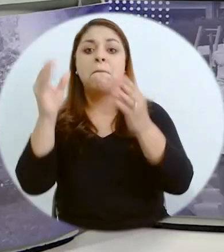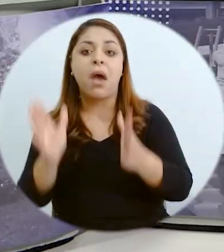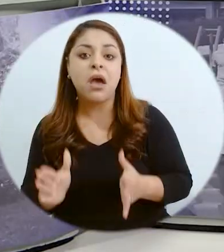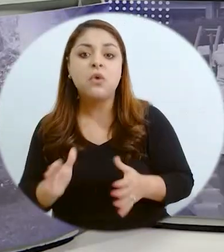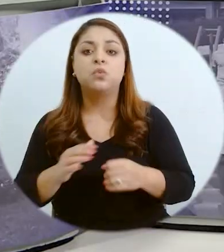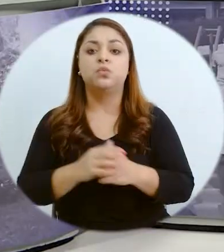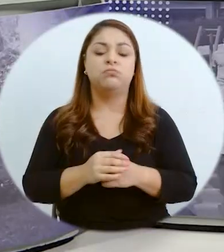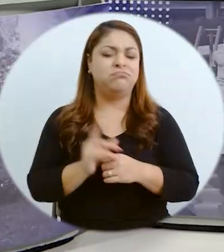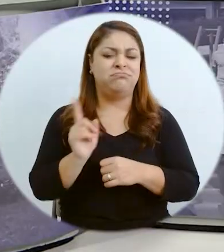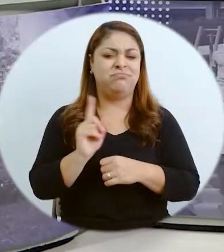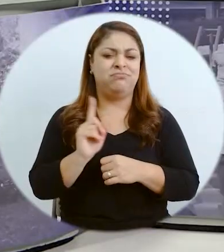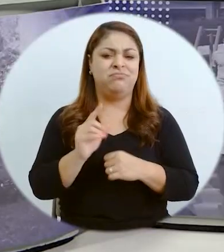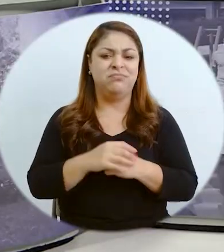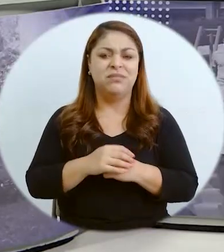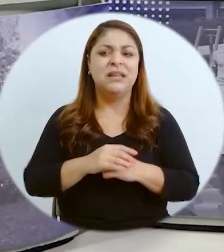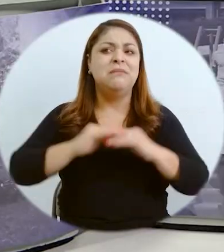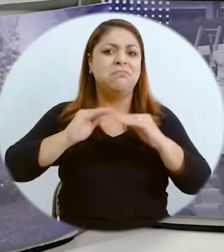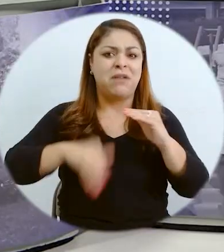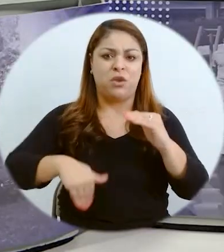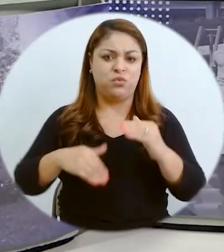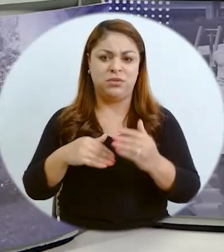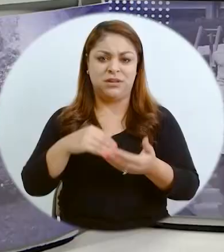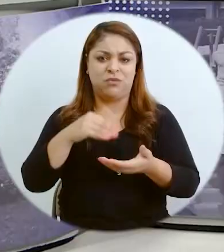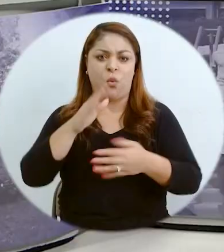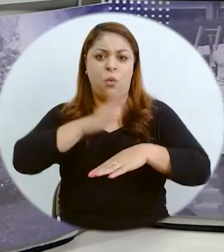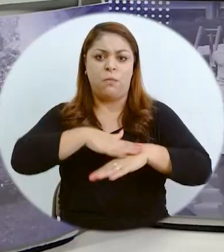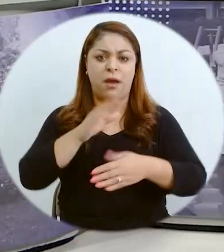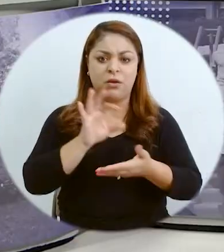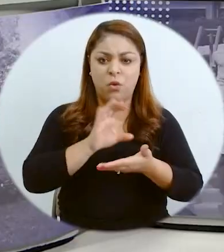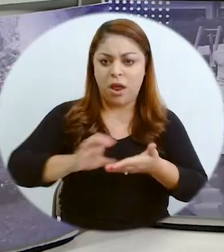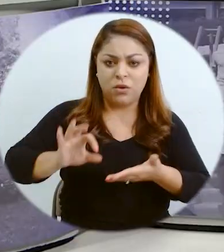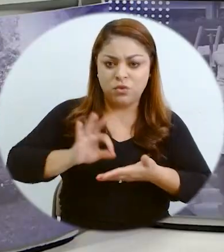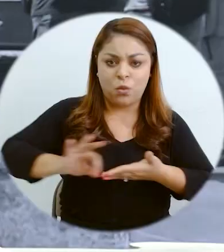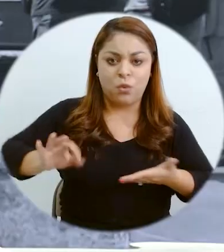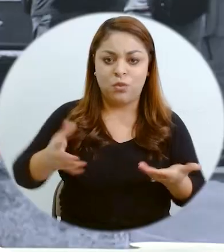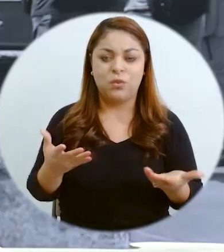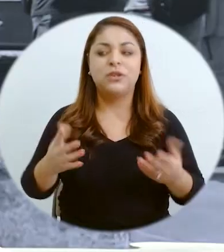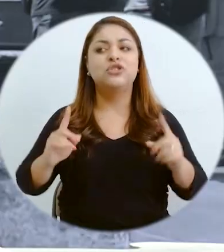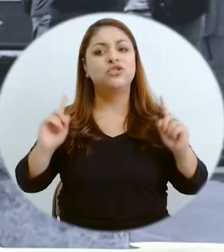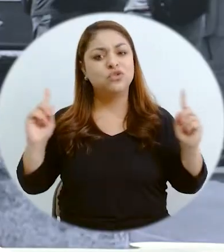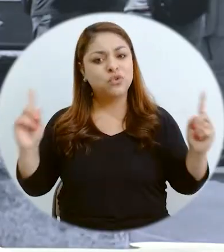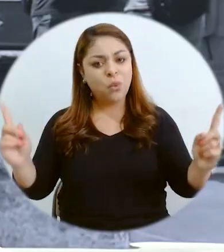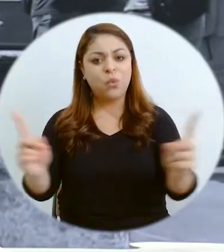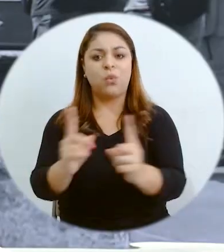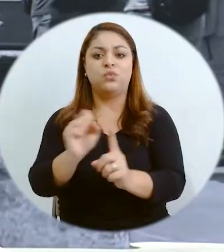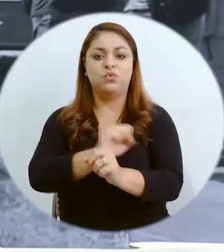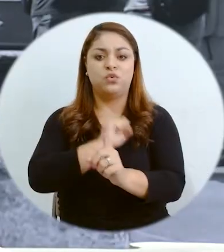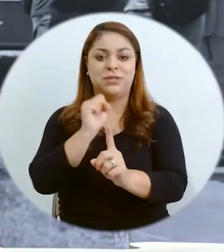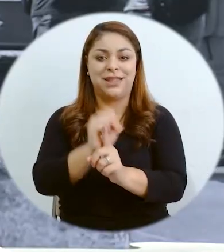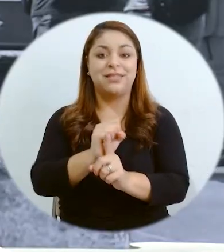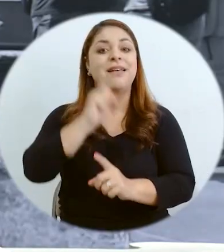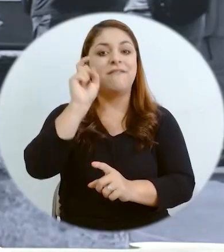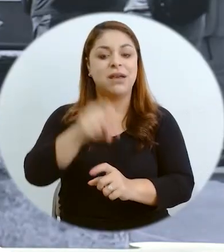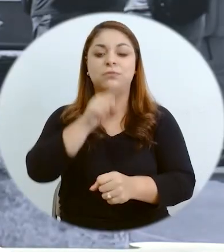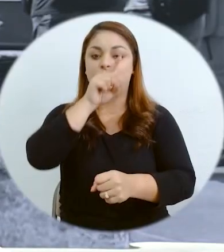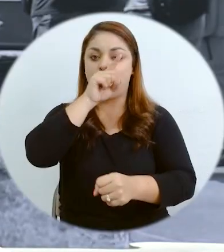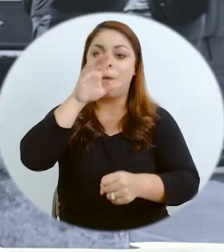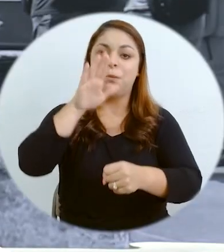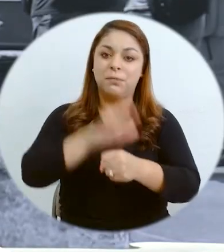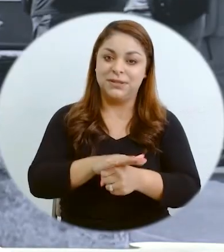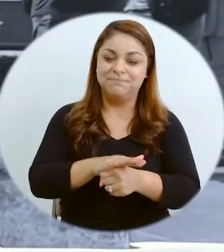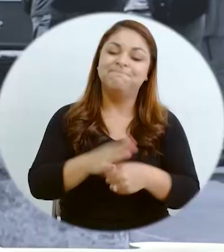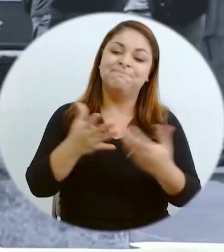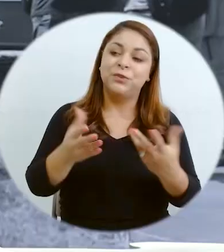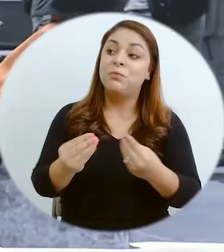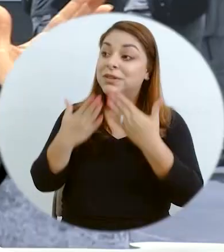de los maestros y maestras y profesores, y mucho menos de los centros educativos. Es un trabajo de toda la sociedad, y en eso pues nos tenemos que